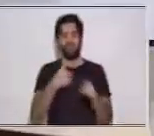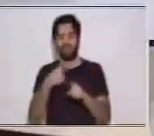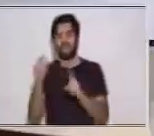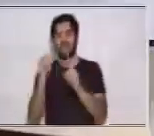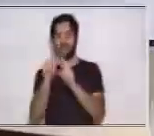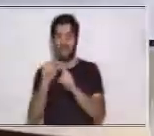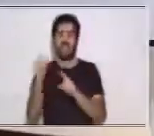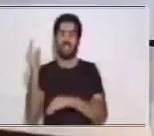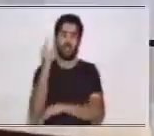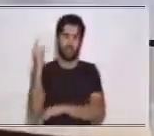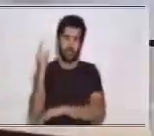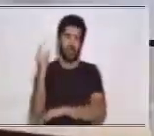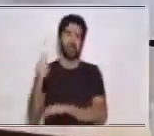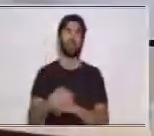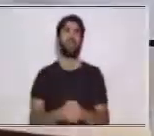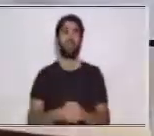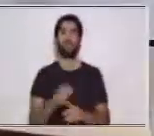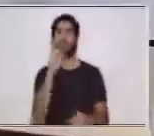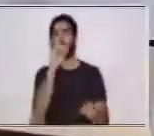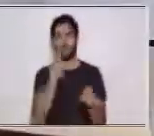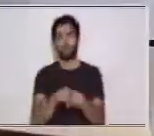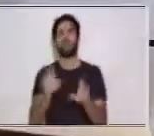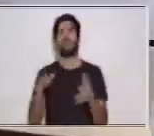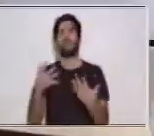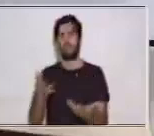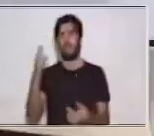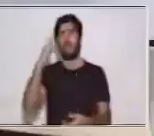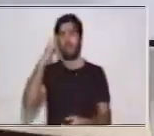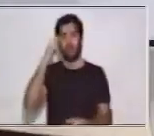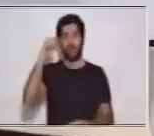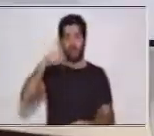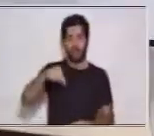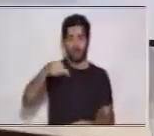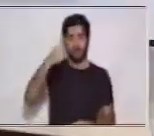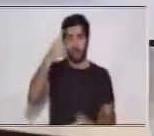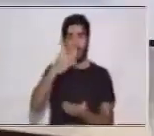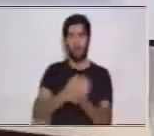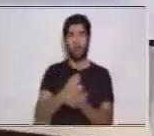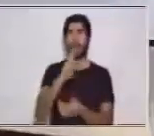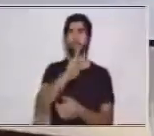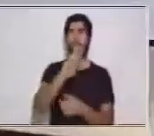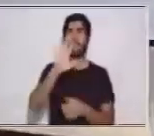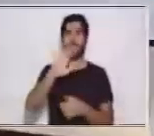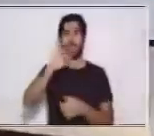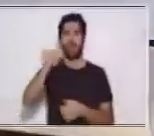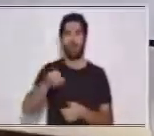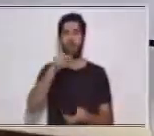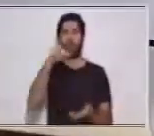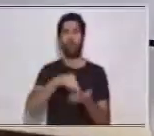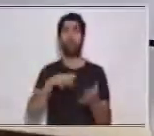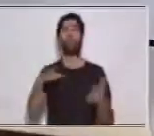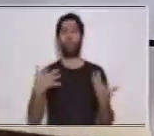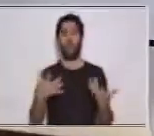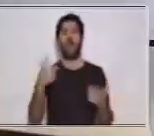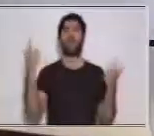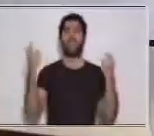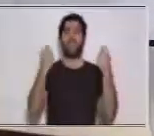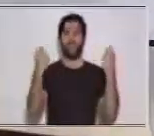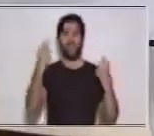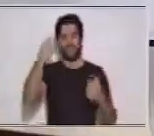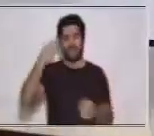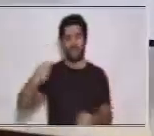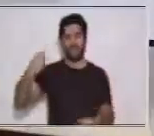un párrafo. También te recuerdo que en este mes, el 25 de junio, celebramos el Día